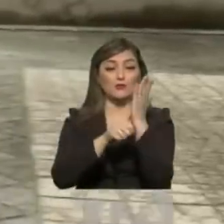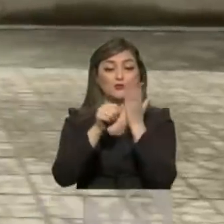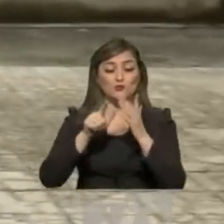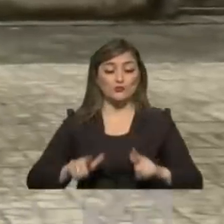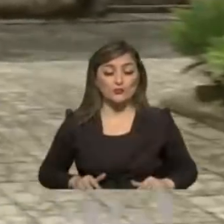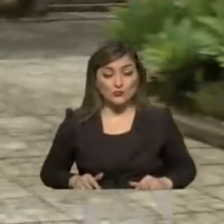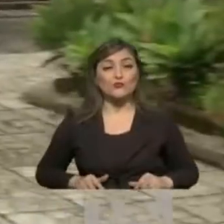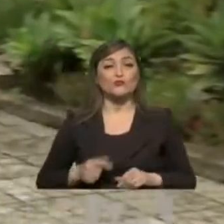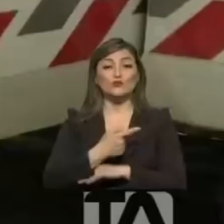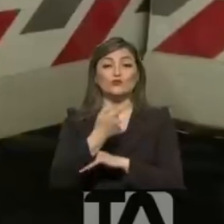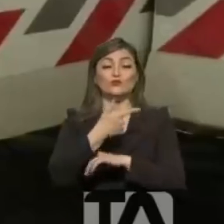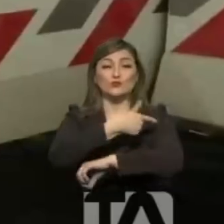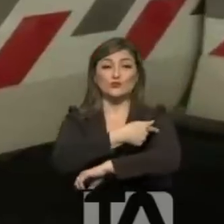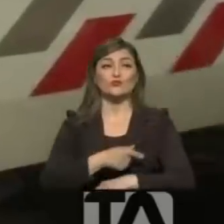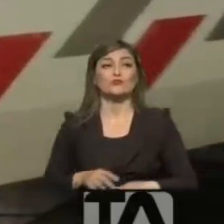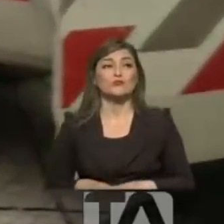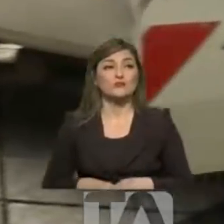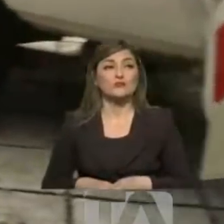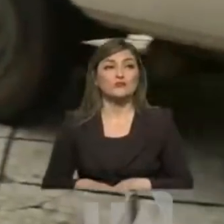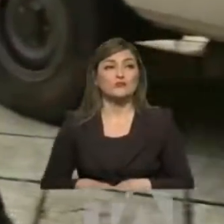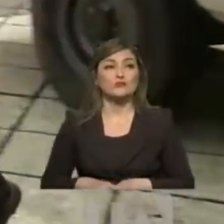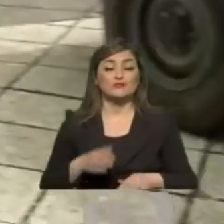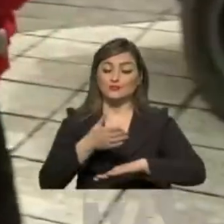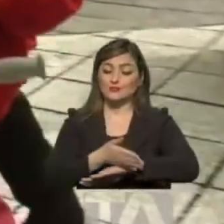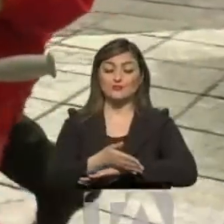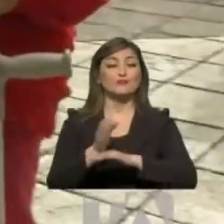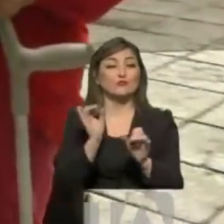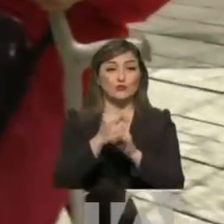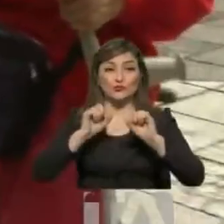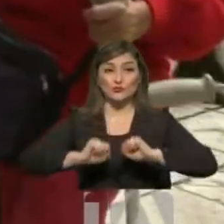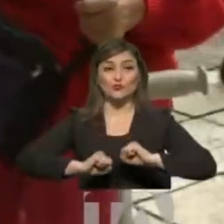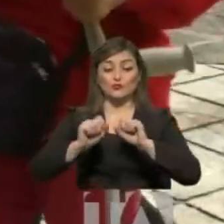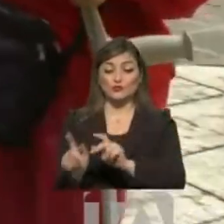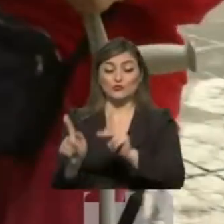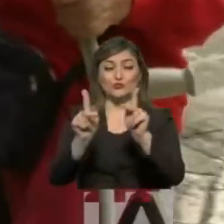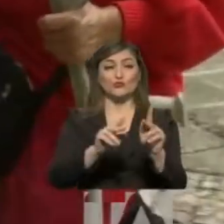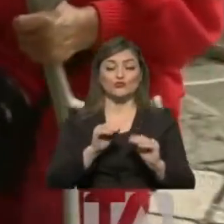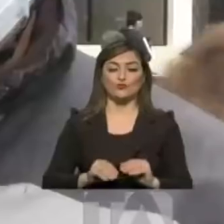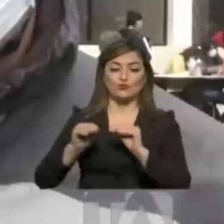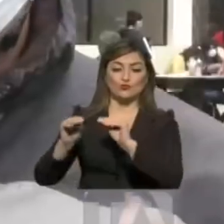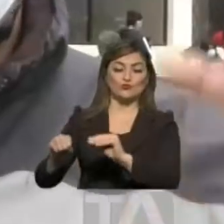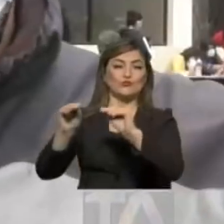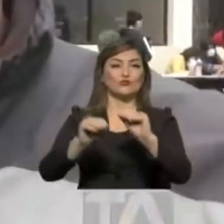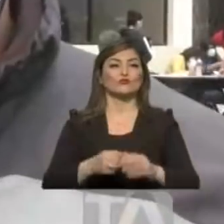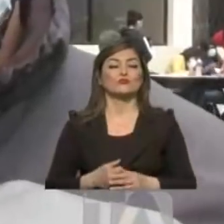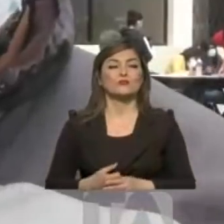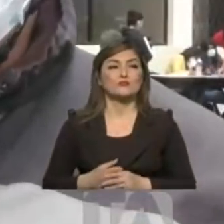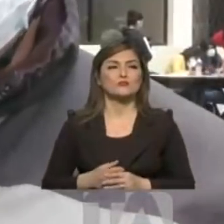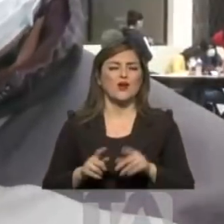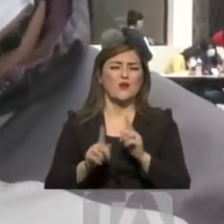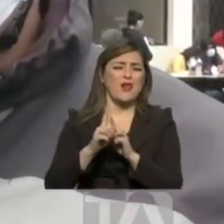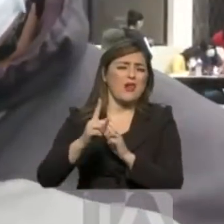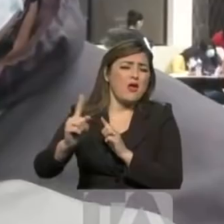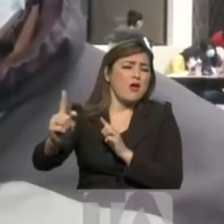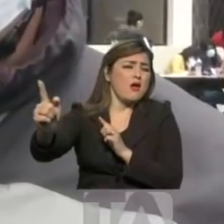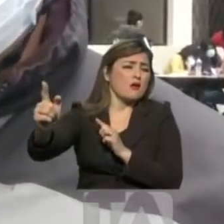Ministerio de Salud el día de la vacunación, para que posteriormente en la institución puedan planificar la movilización. Que algunos están en lugares